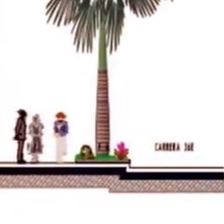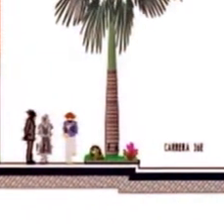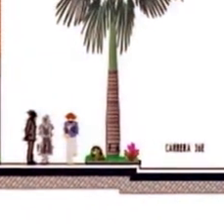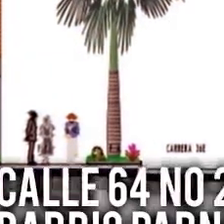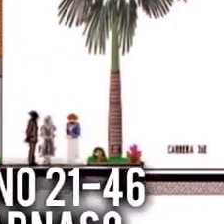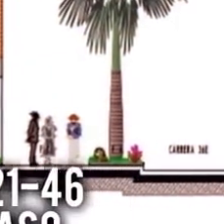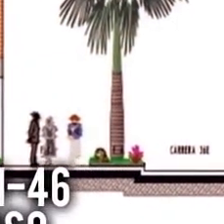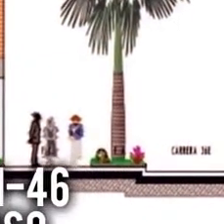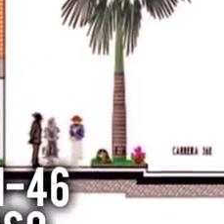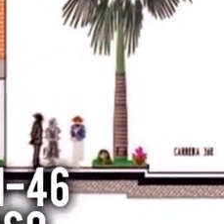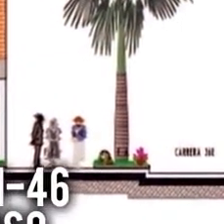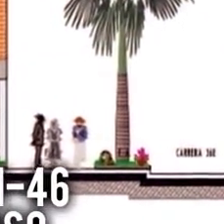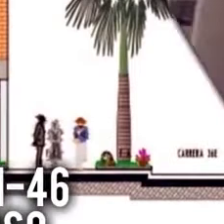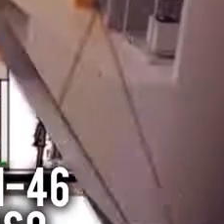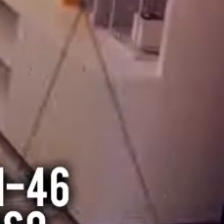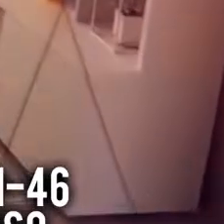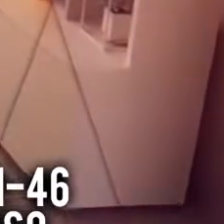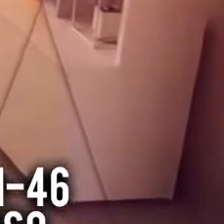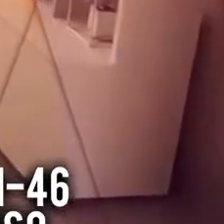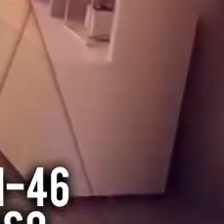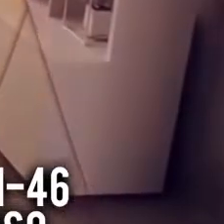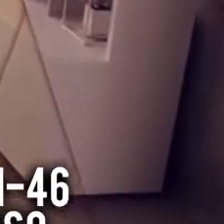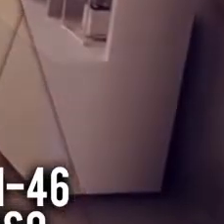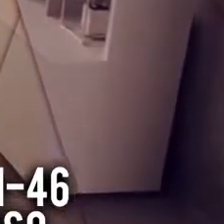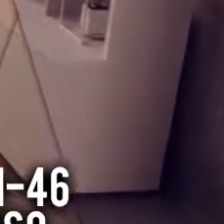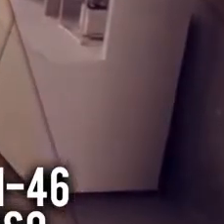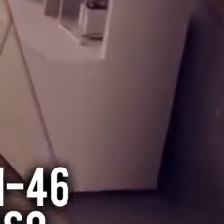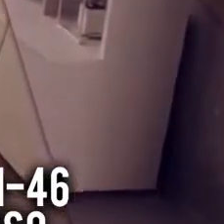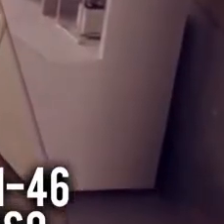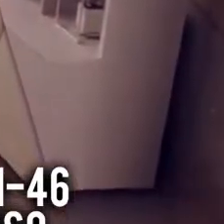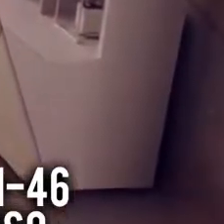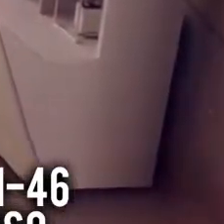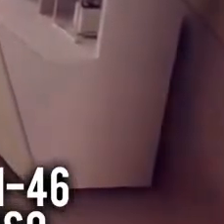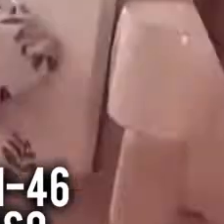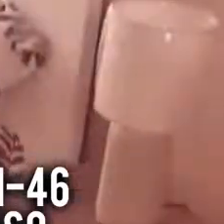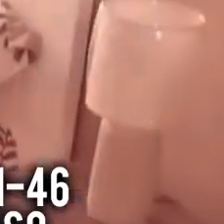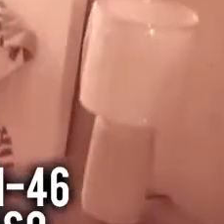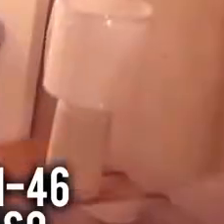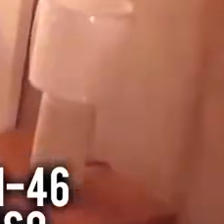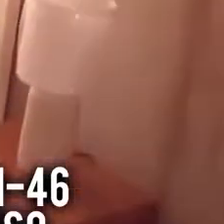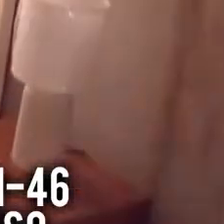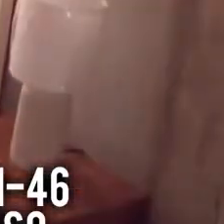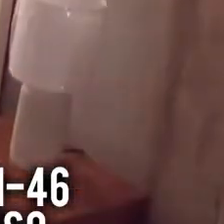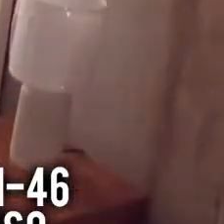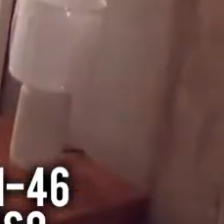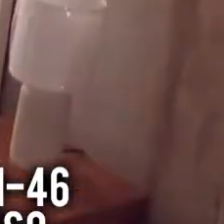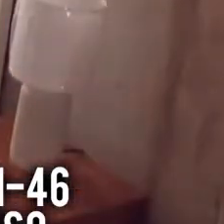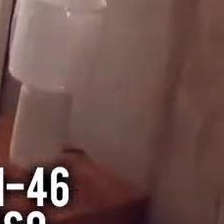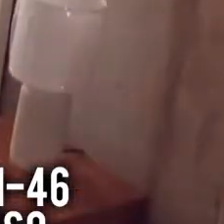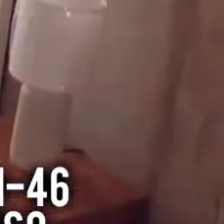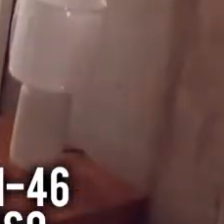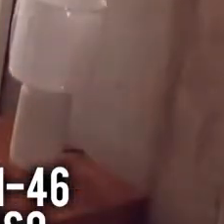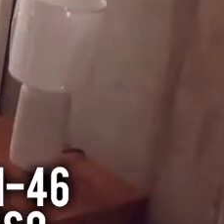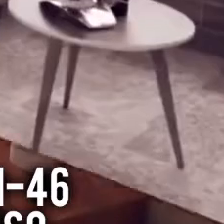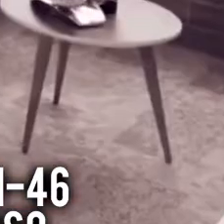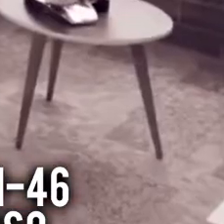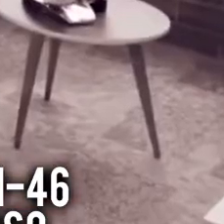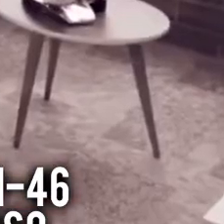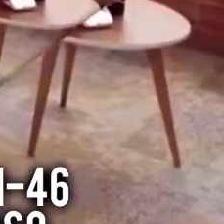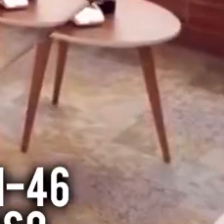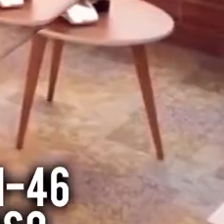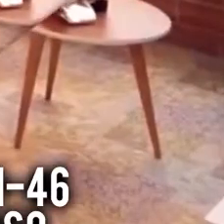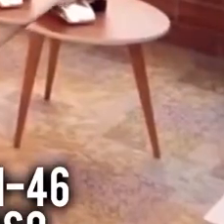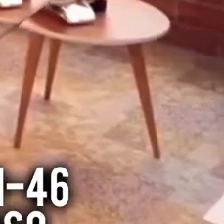nuevo proyecto de interés social. Tres torres de 5 pisos con 60 apartamentos, 9 locales comerciales, buenos precios,